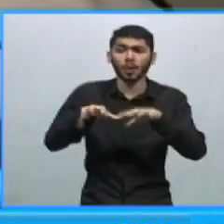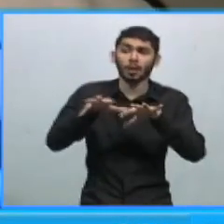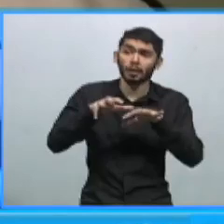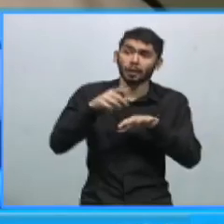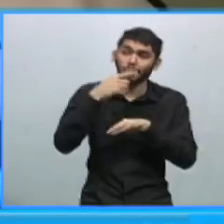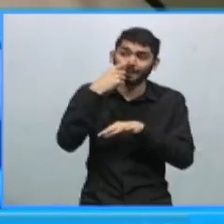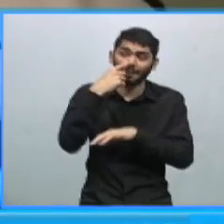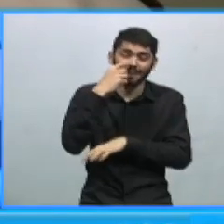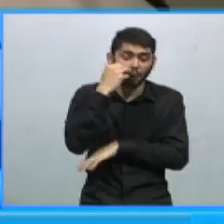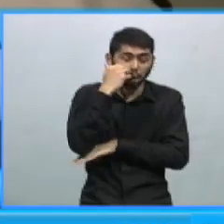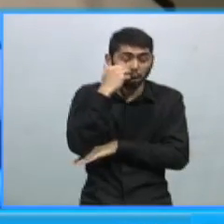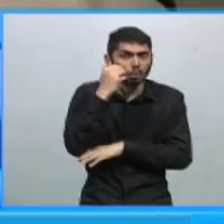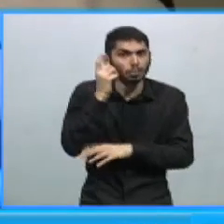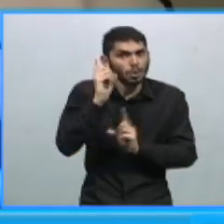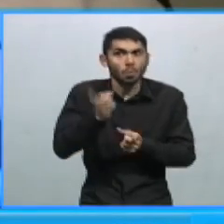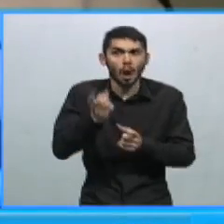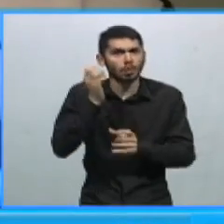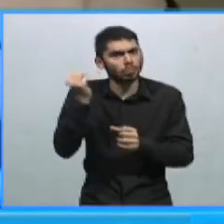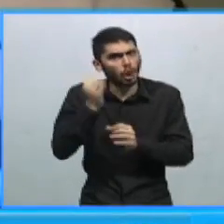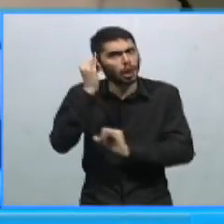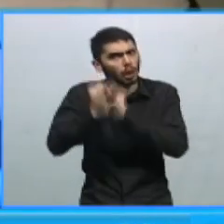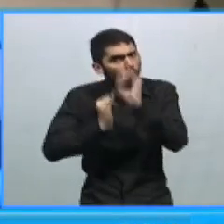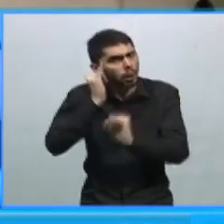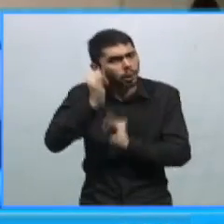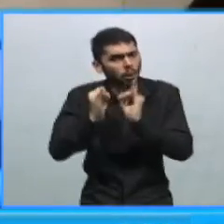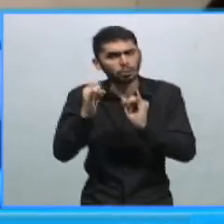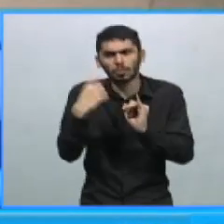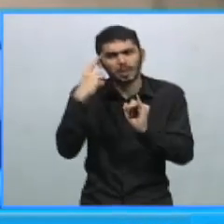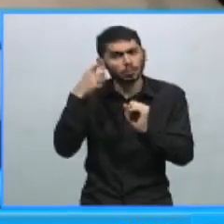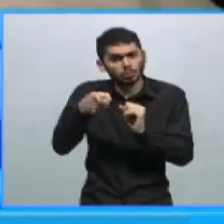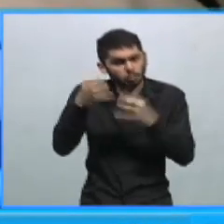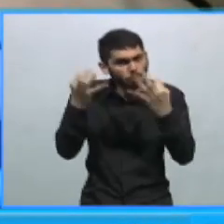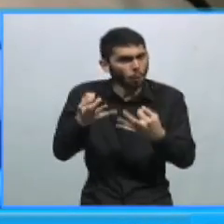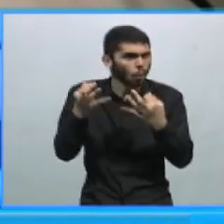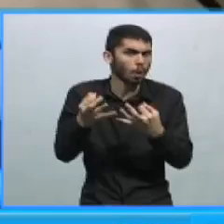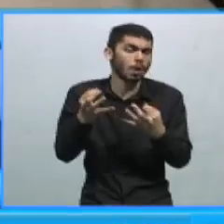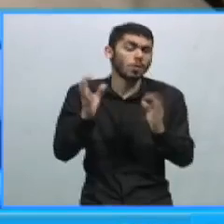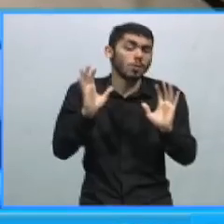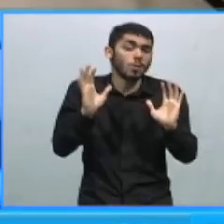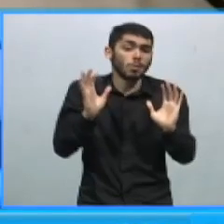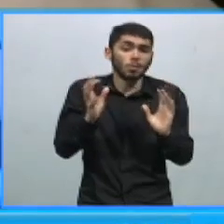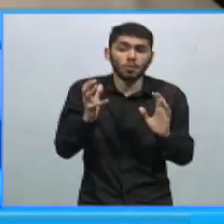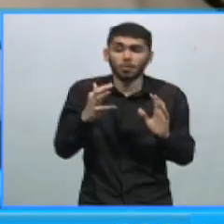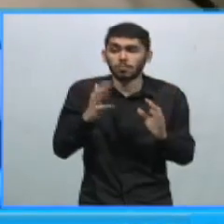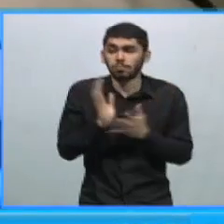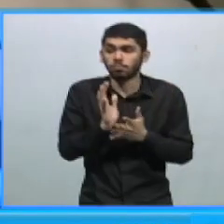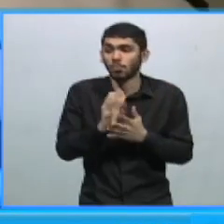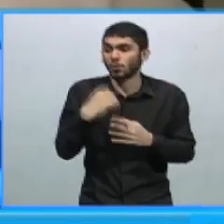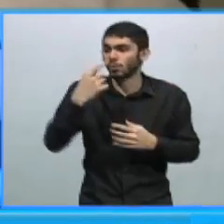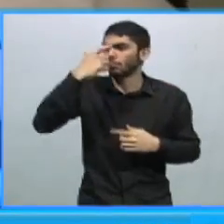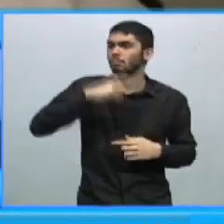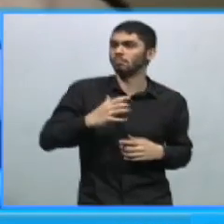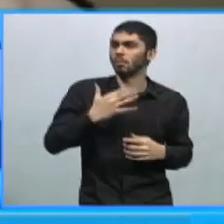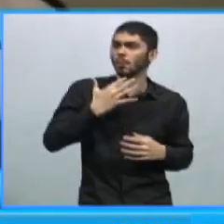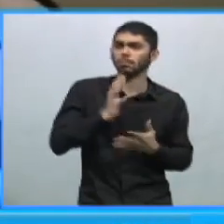eh creemos que es lo más importante creemos que es lo mejor creemos que es necesario pero no tenemos la verdad absoluta con lo